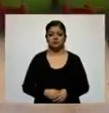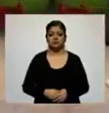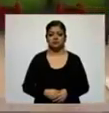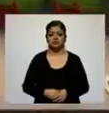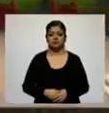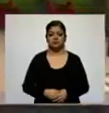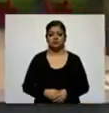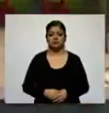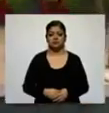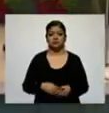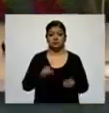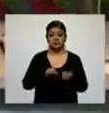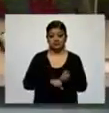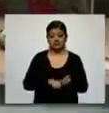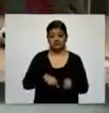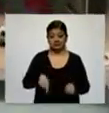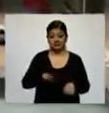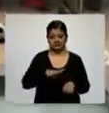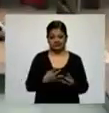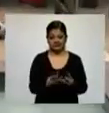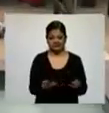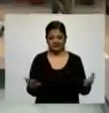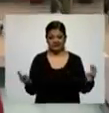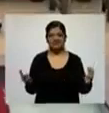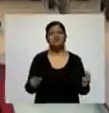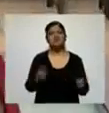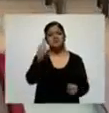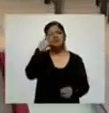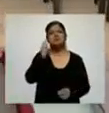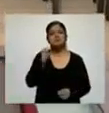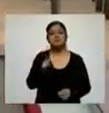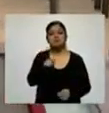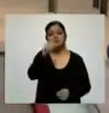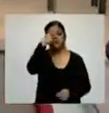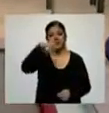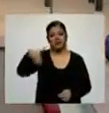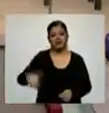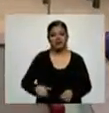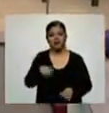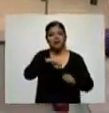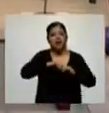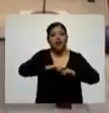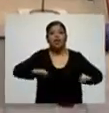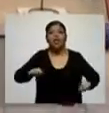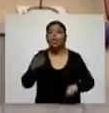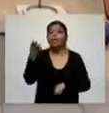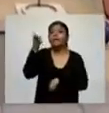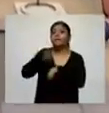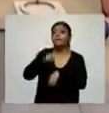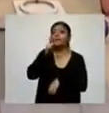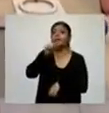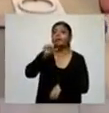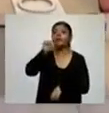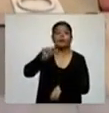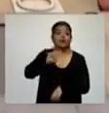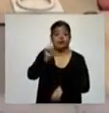Las vallas o cubiertas de piscina están para evitar que te hagas daño. No las abras sin el permiso de tus papás.